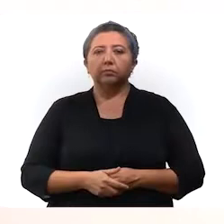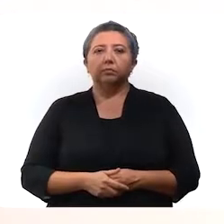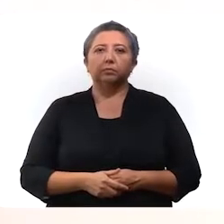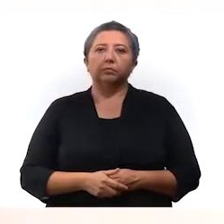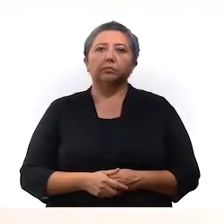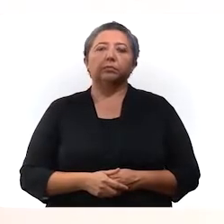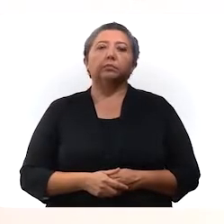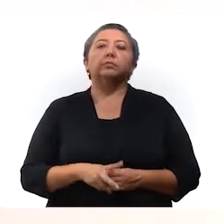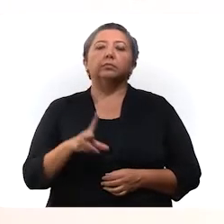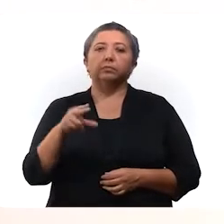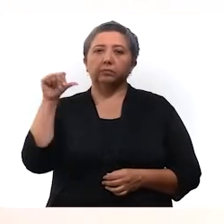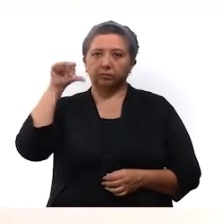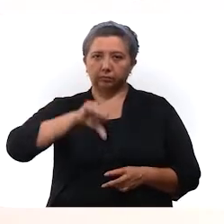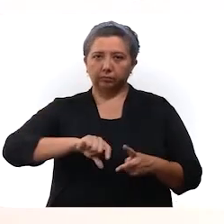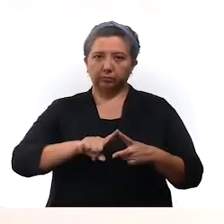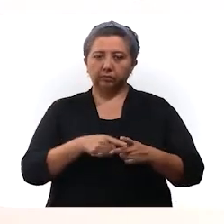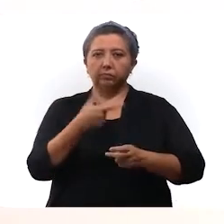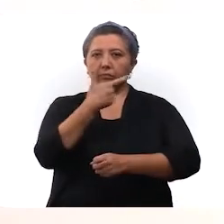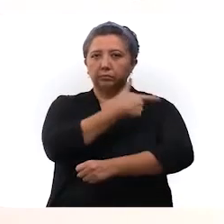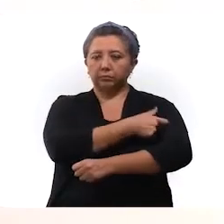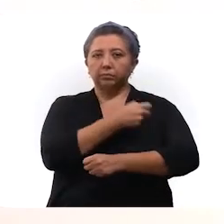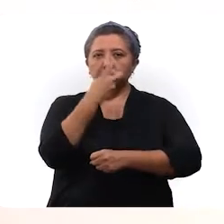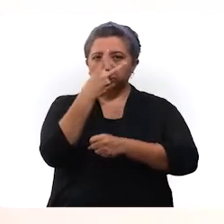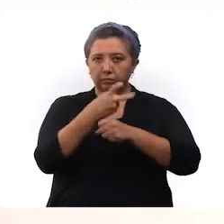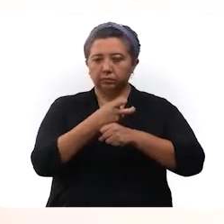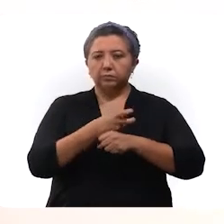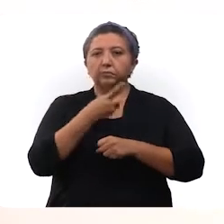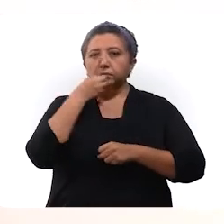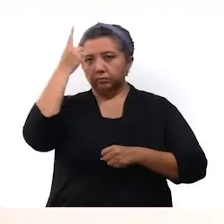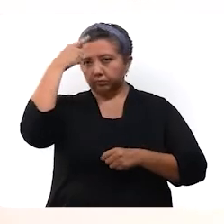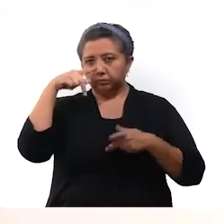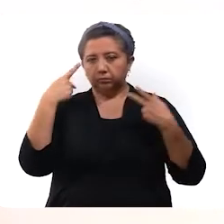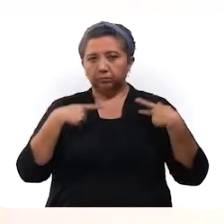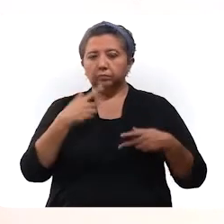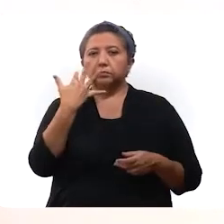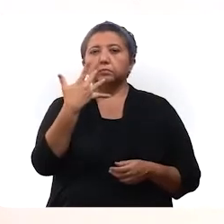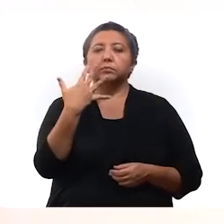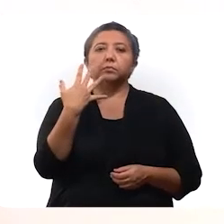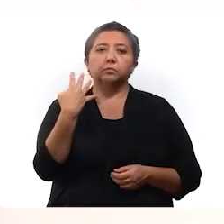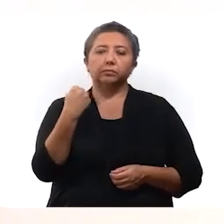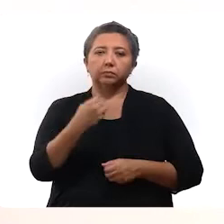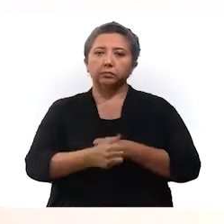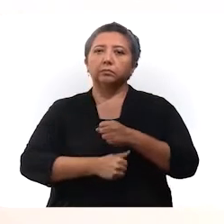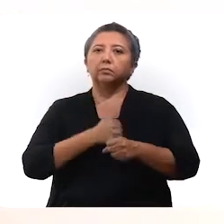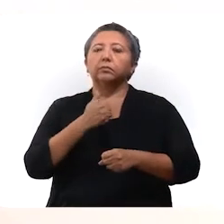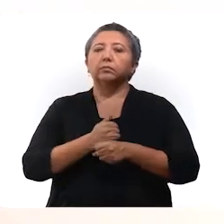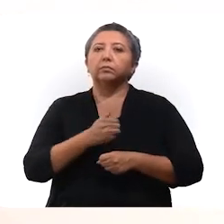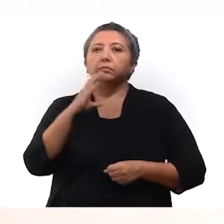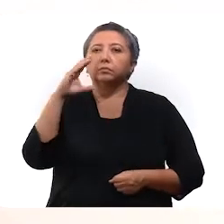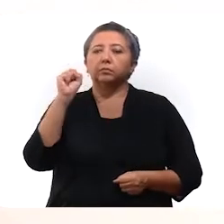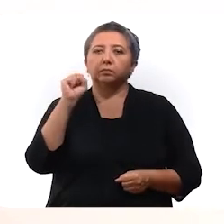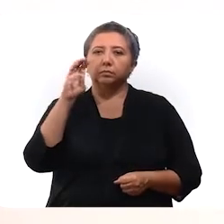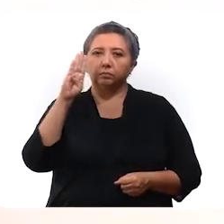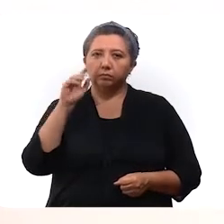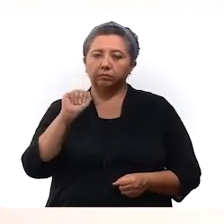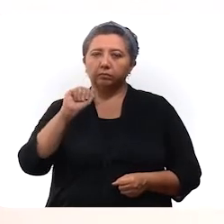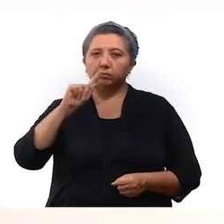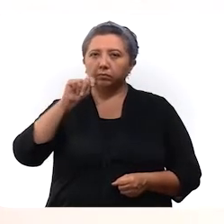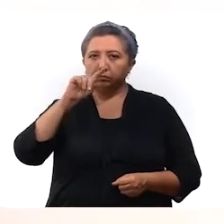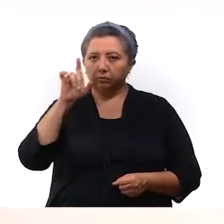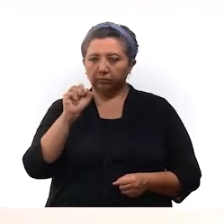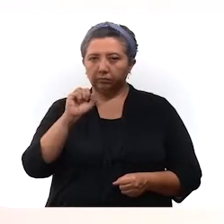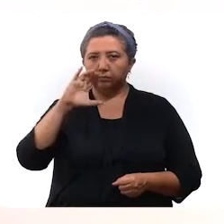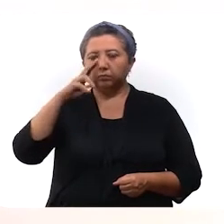próximamente. También hoy se inició la aplicación de la segunda dosis de vacunas para personas de 50 a 59 años en Cansacab,